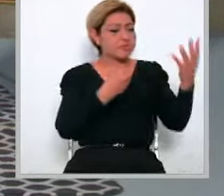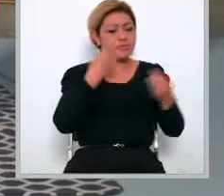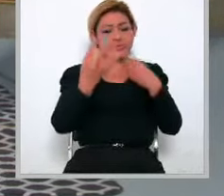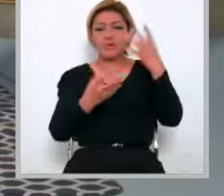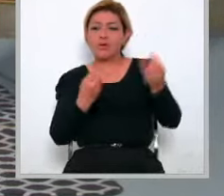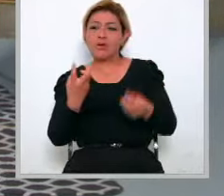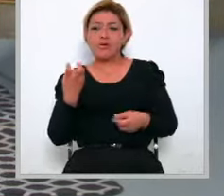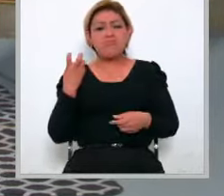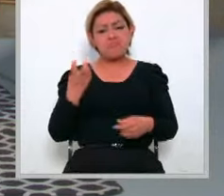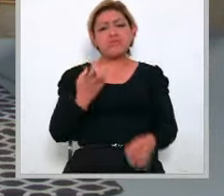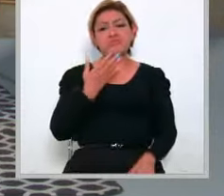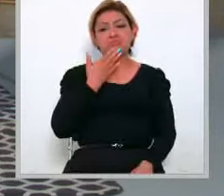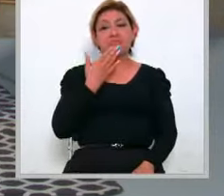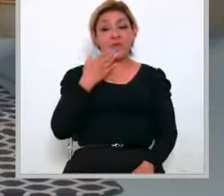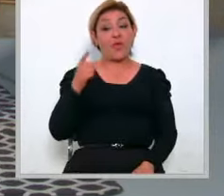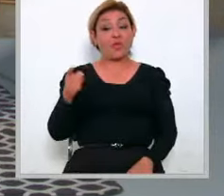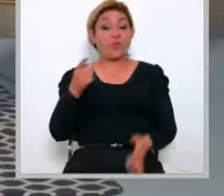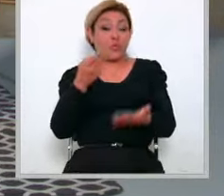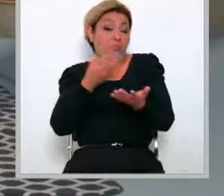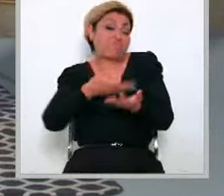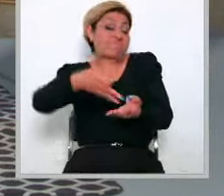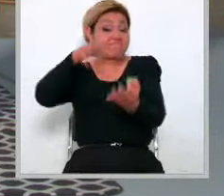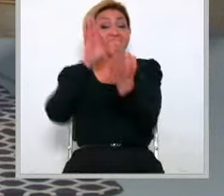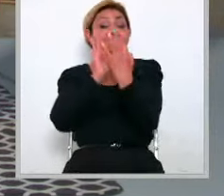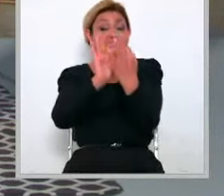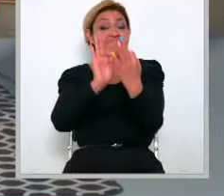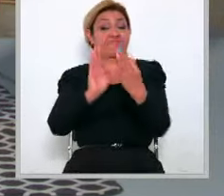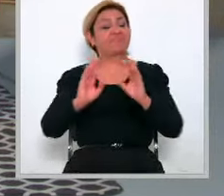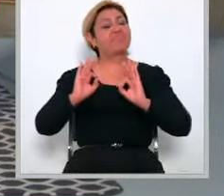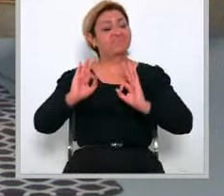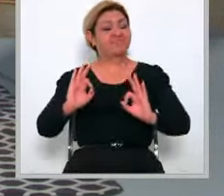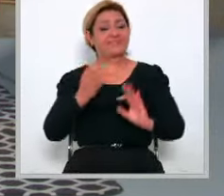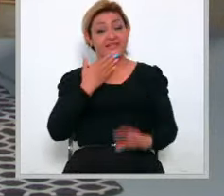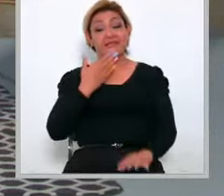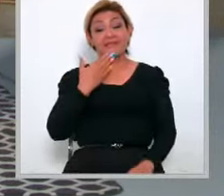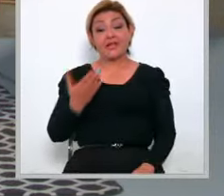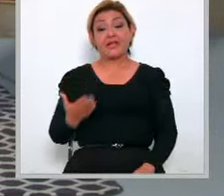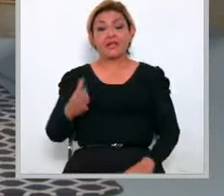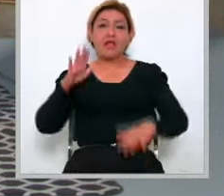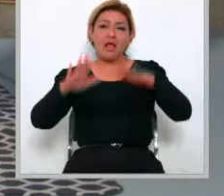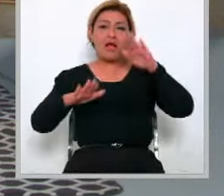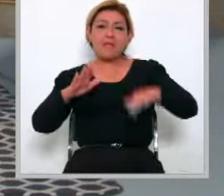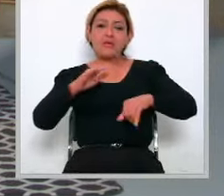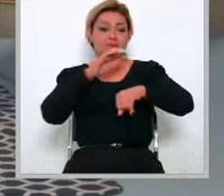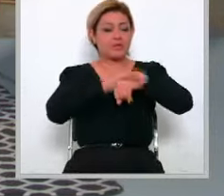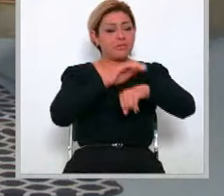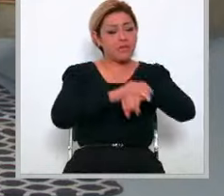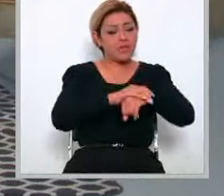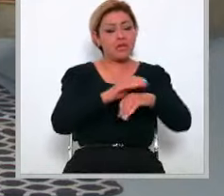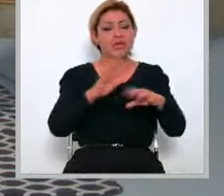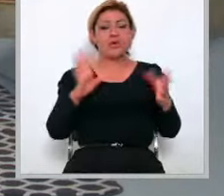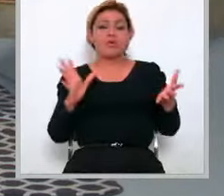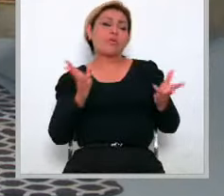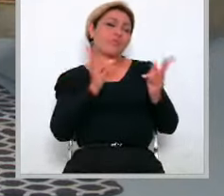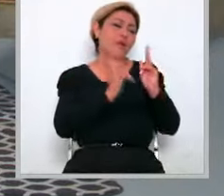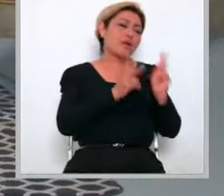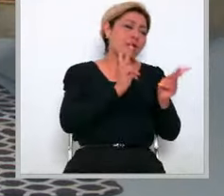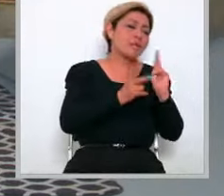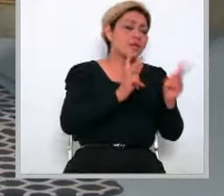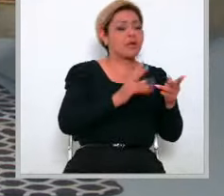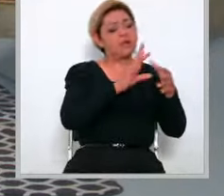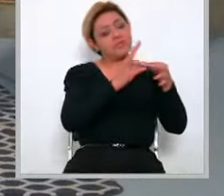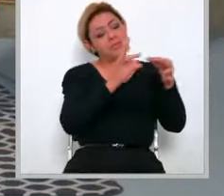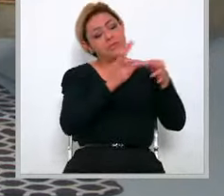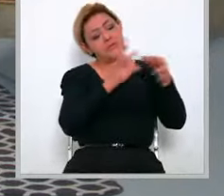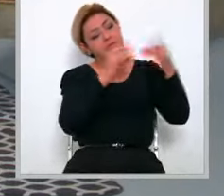que de repente es más fácil de repente hablarlo con tu amiga, con tu amigo, a veces que sin querer, en ocasiones que con papá o mamá, aunque deberíamos de hacerlo,